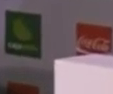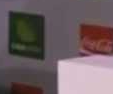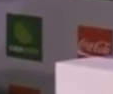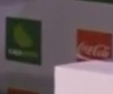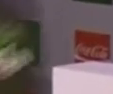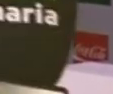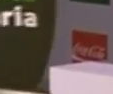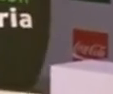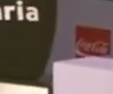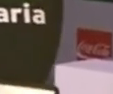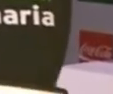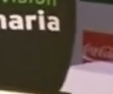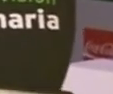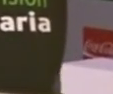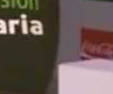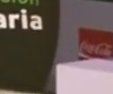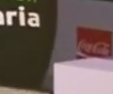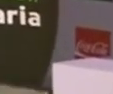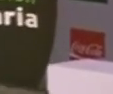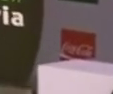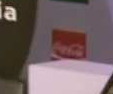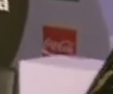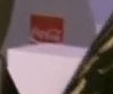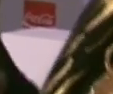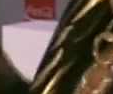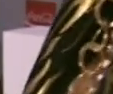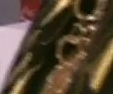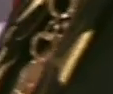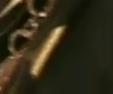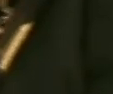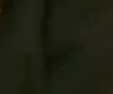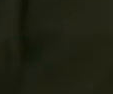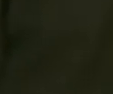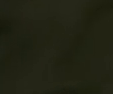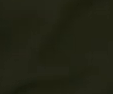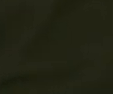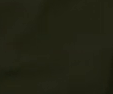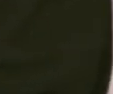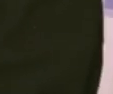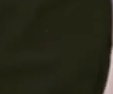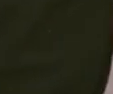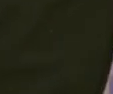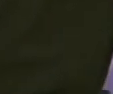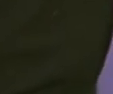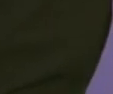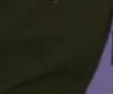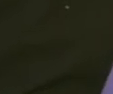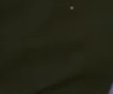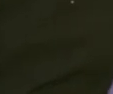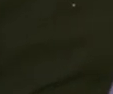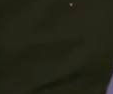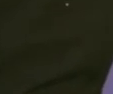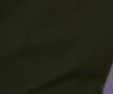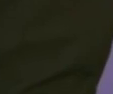7. Exacto, la puntuación y las normas son las que son. Murgas ahora, pero queda carnaval. Bueno, todavía queda mucho